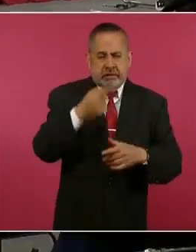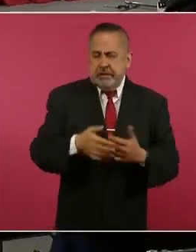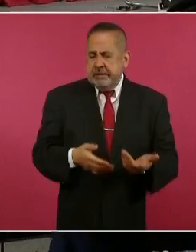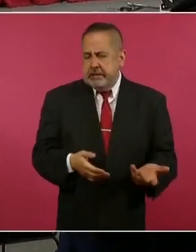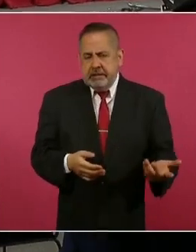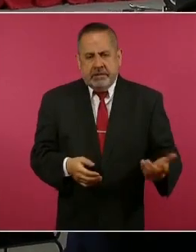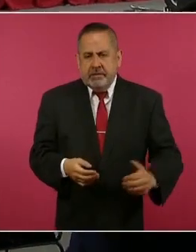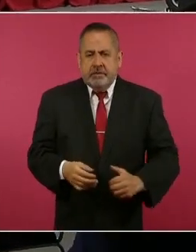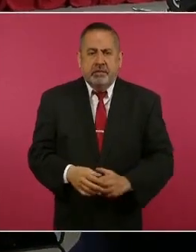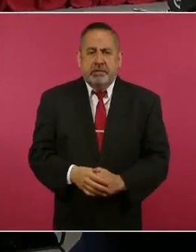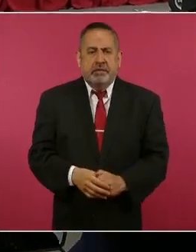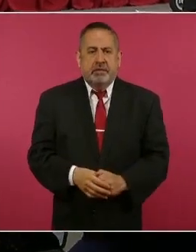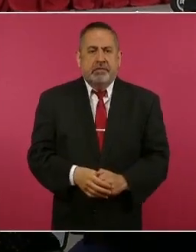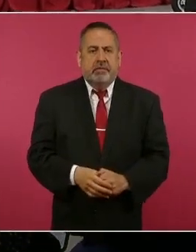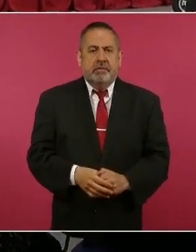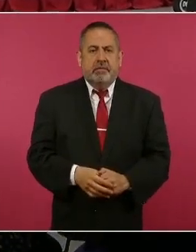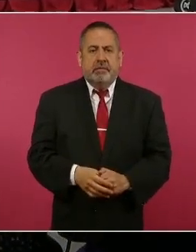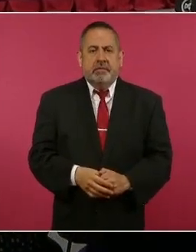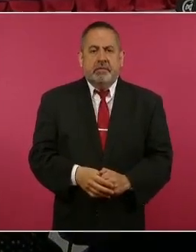para